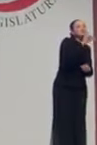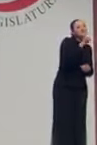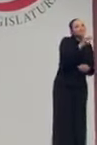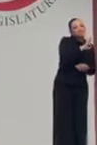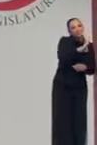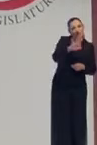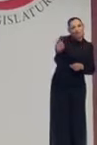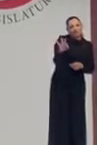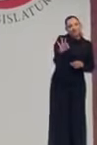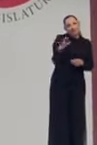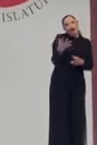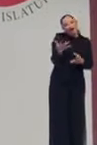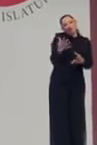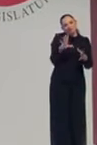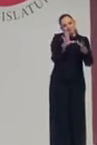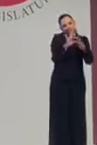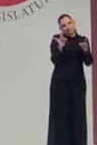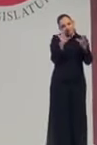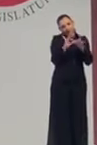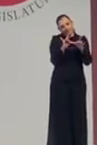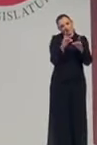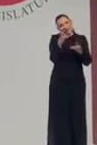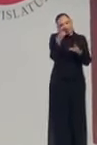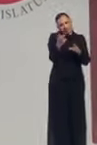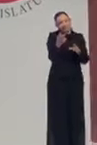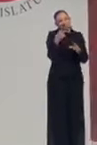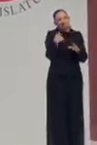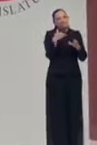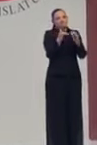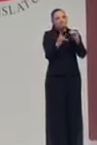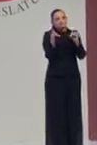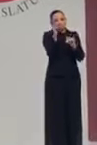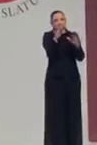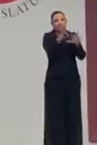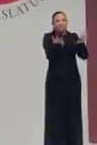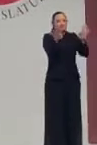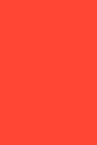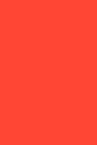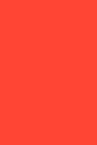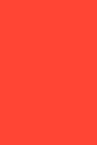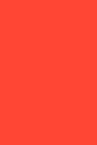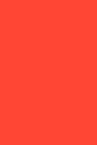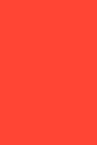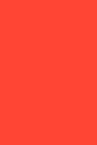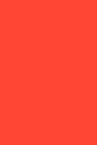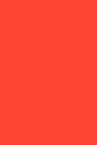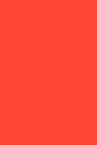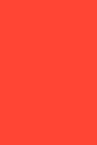sostiene. Eso es lo que tengo que destacar de Sinaloa, del